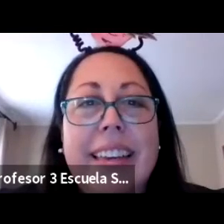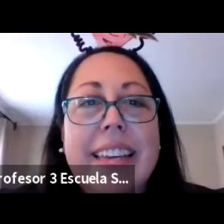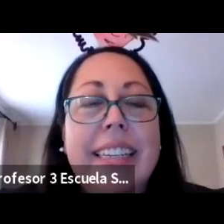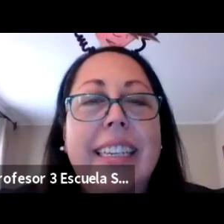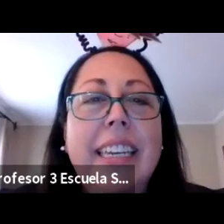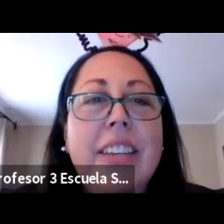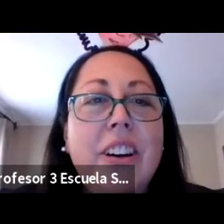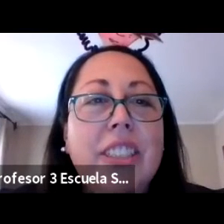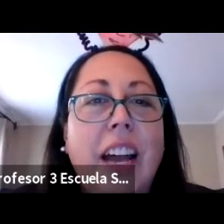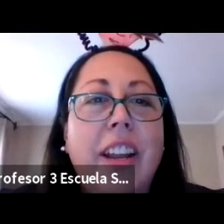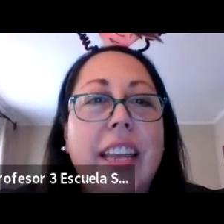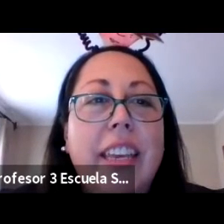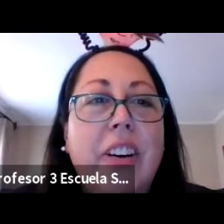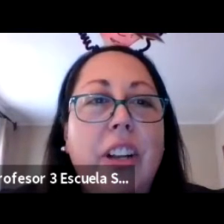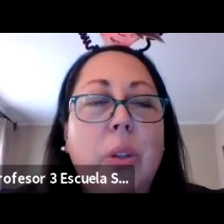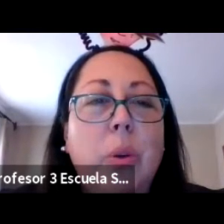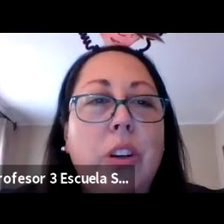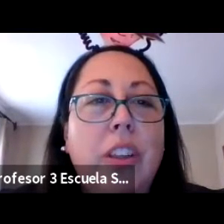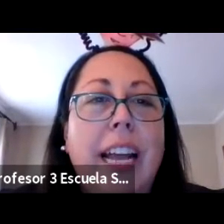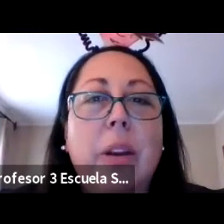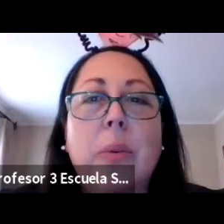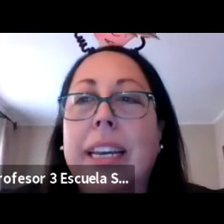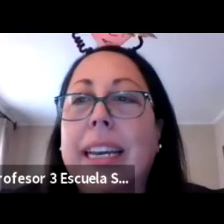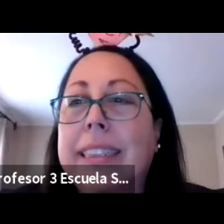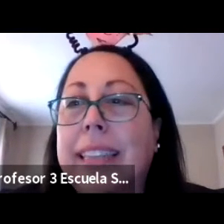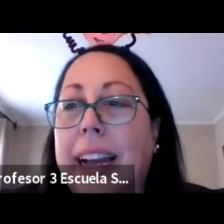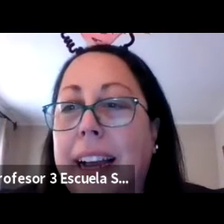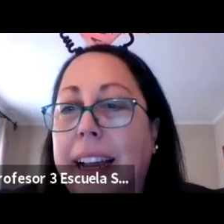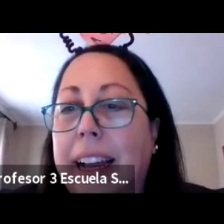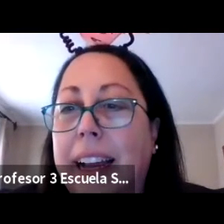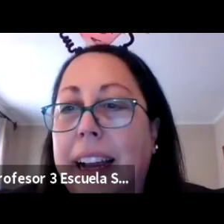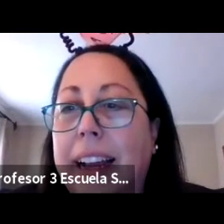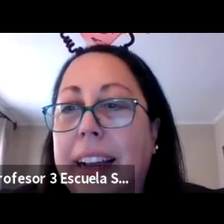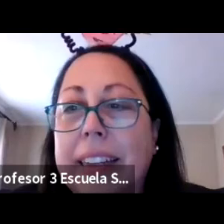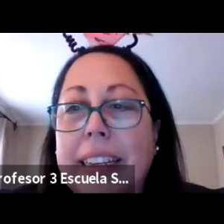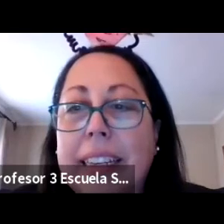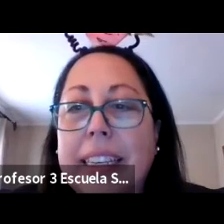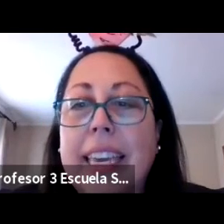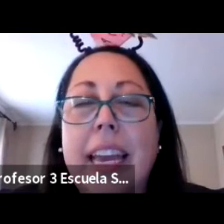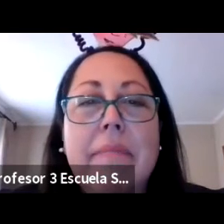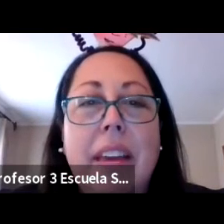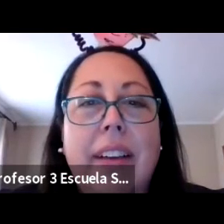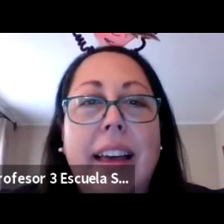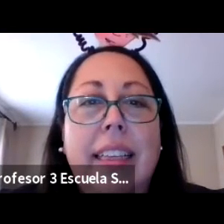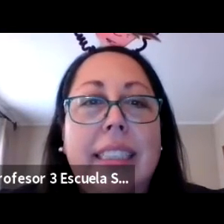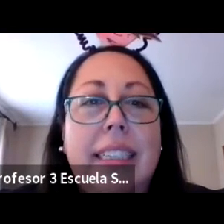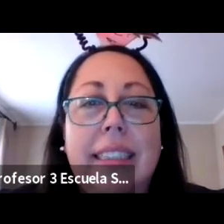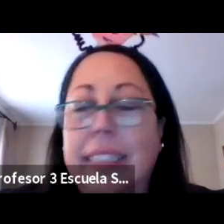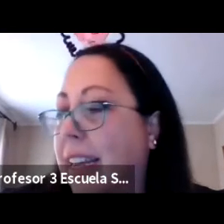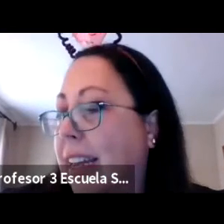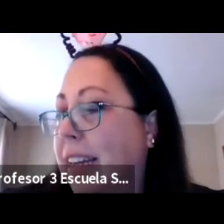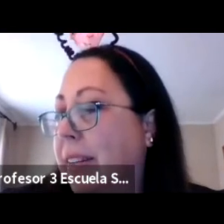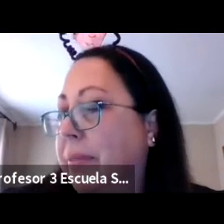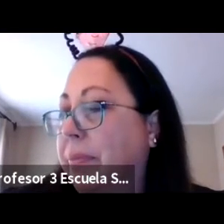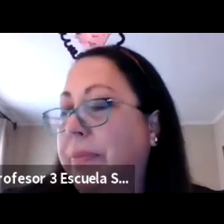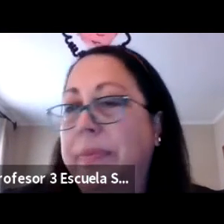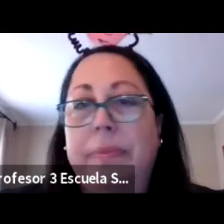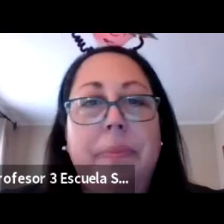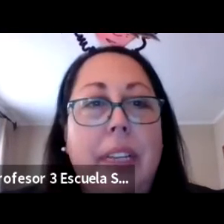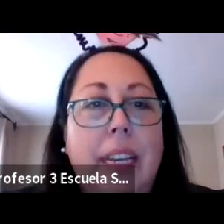Hendrik. Niños, ahora llegó el turno de la ruleta. ¿Quién me va a decir,